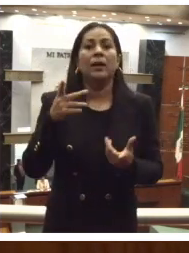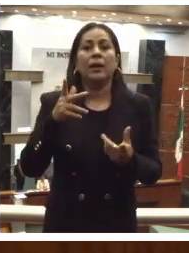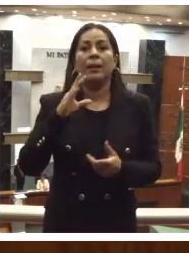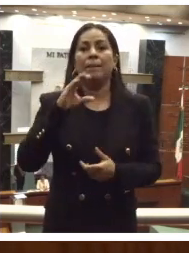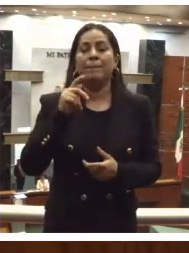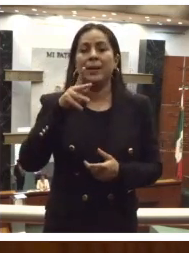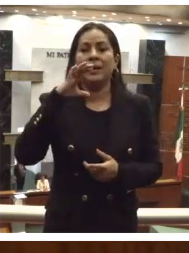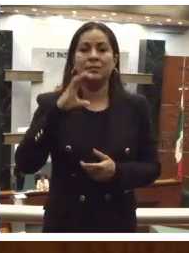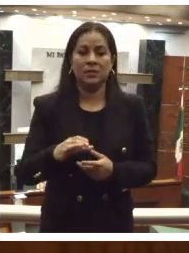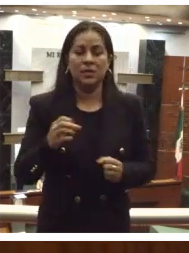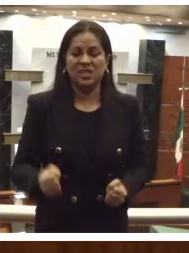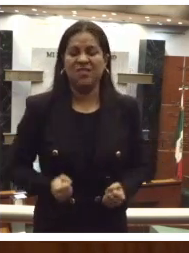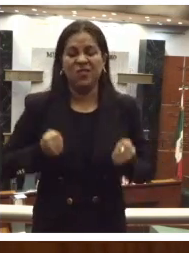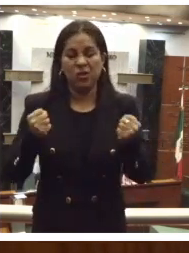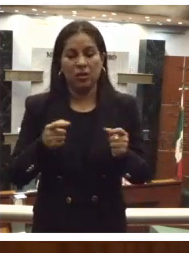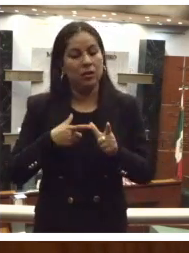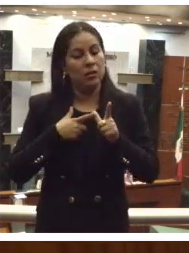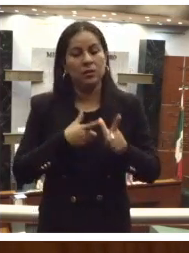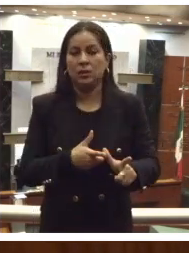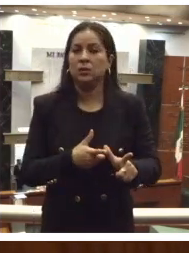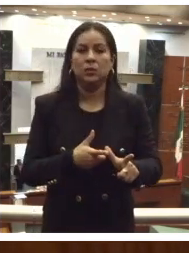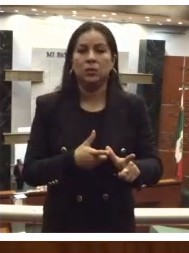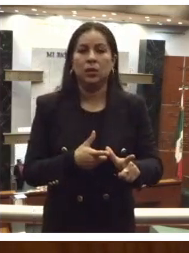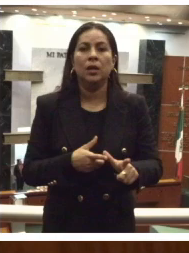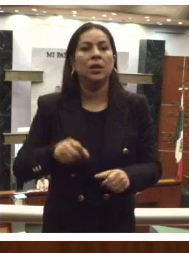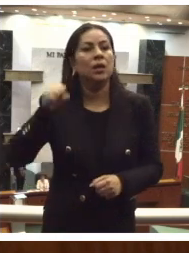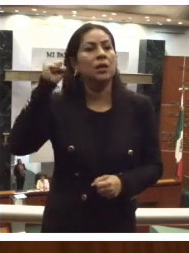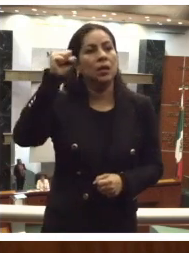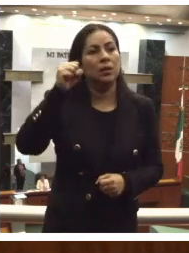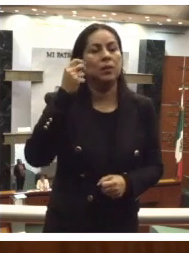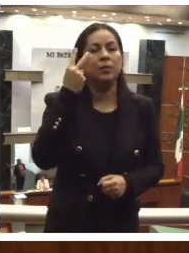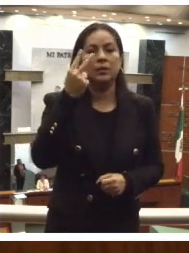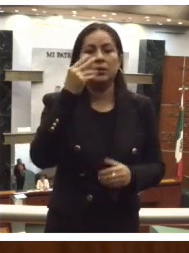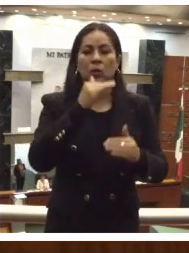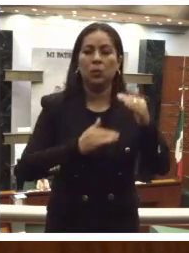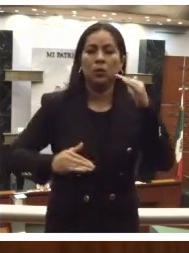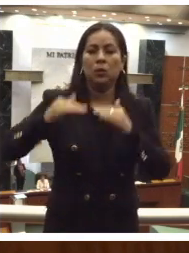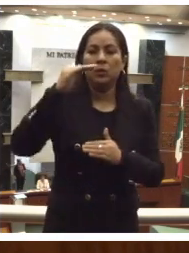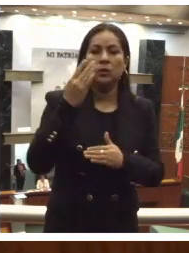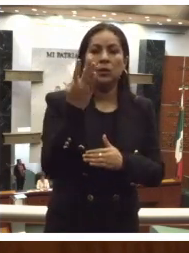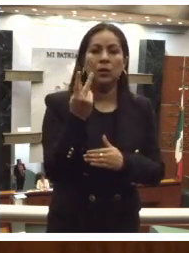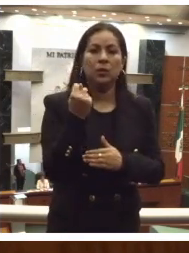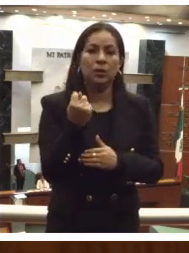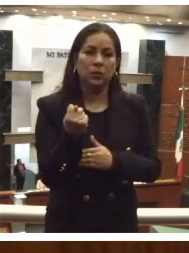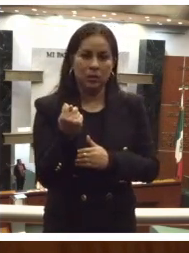C se fortalece y continúa. Y que viva el segundo piso de la cuarta